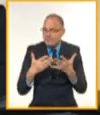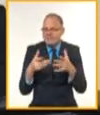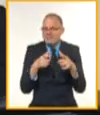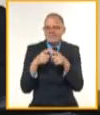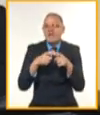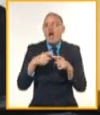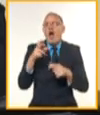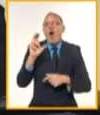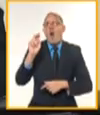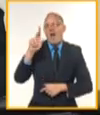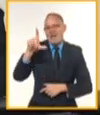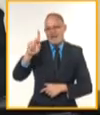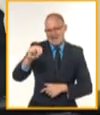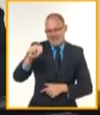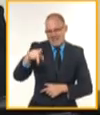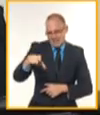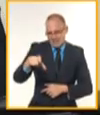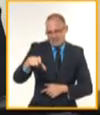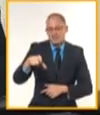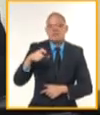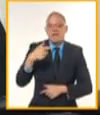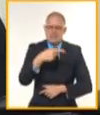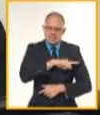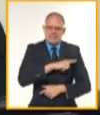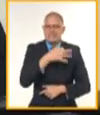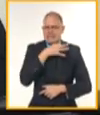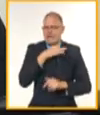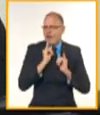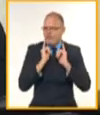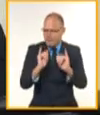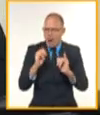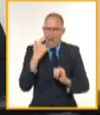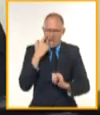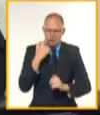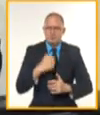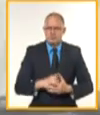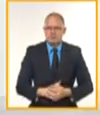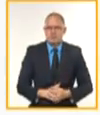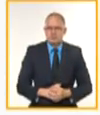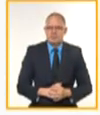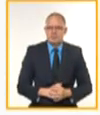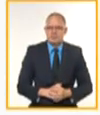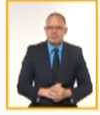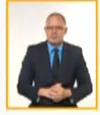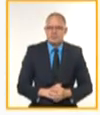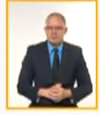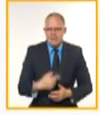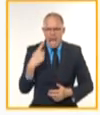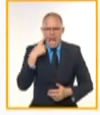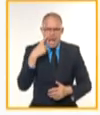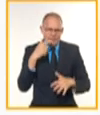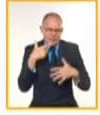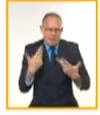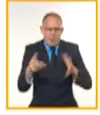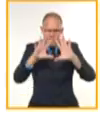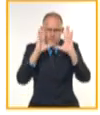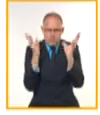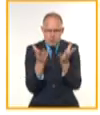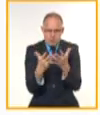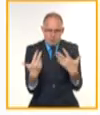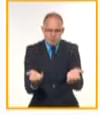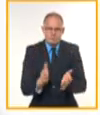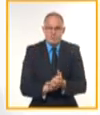Oxfam, que fue dado a conocer en enero y que sigue teniendo repercusión por estos días. Veamos qué ha pasado en el mundo.